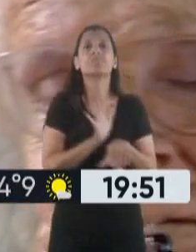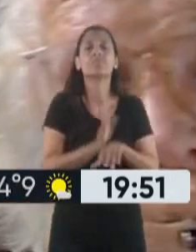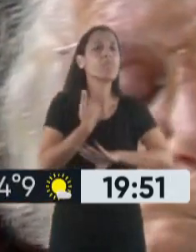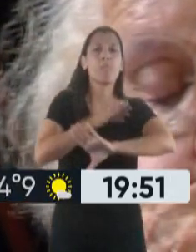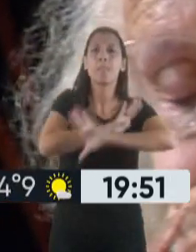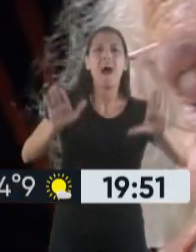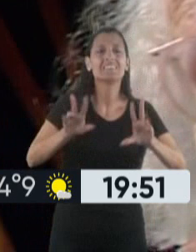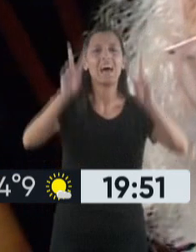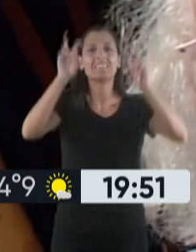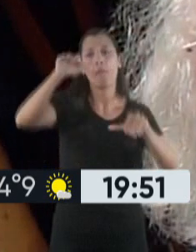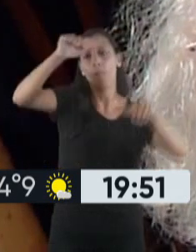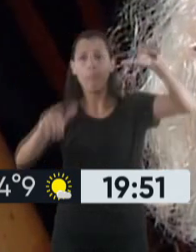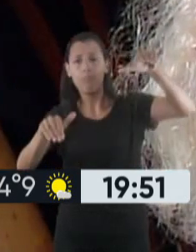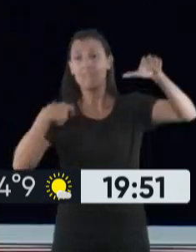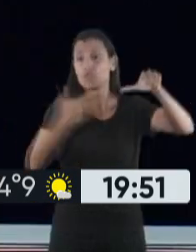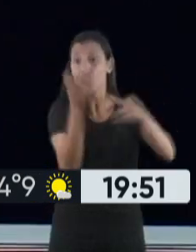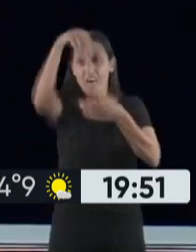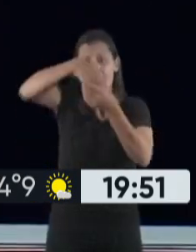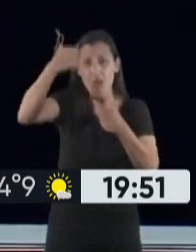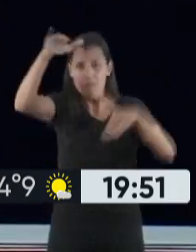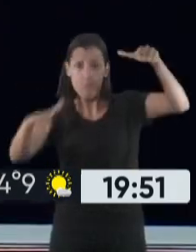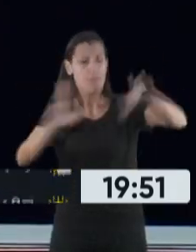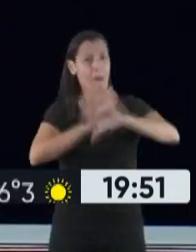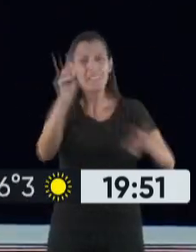sistemas de desigualdad que había entre nosotros.